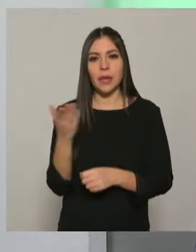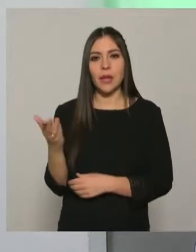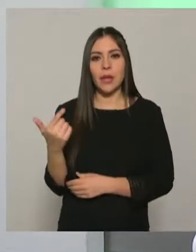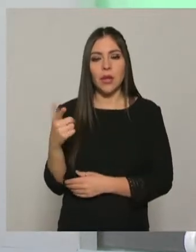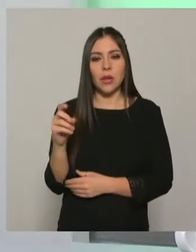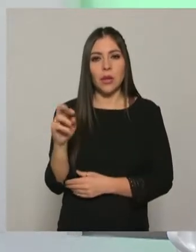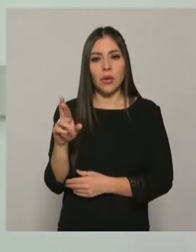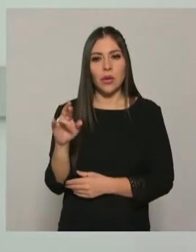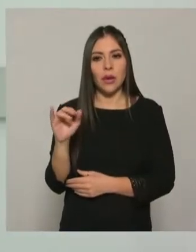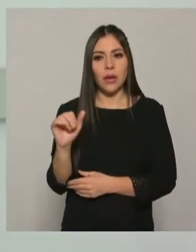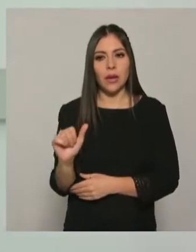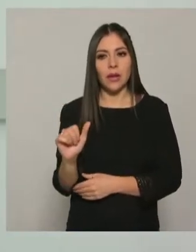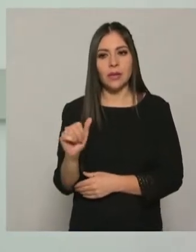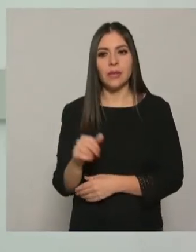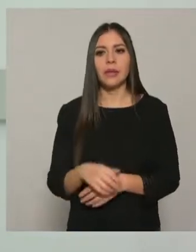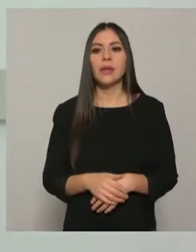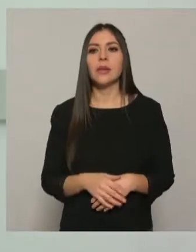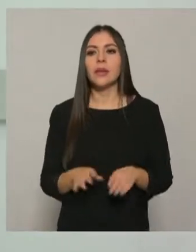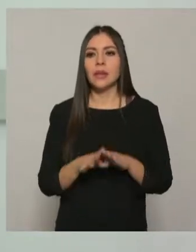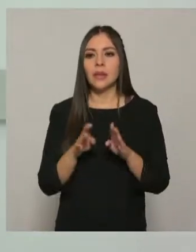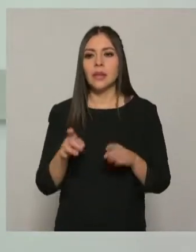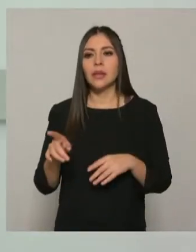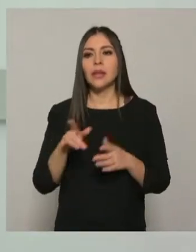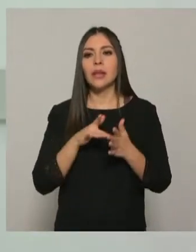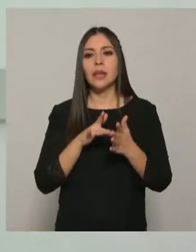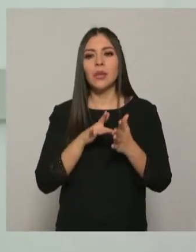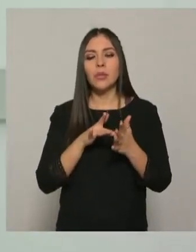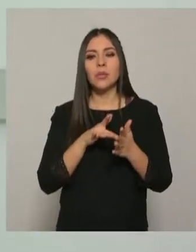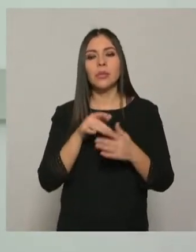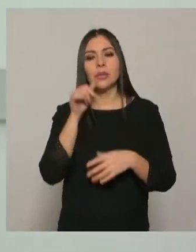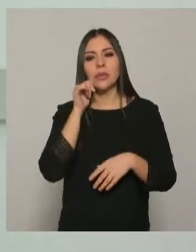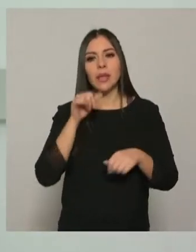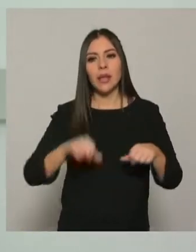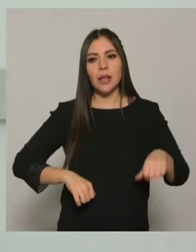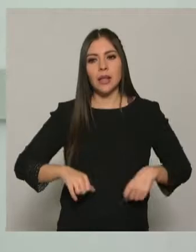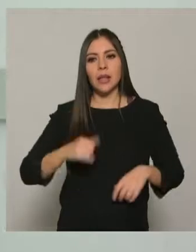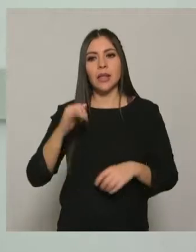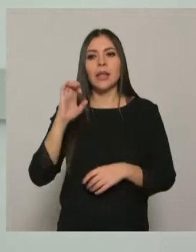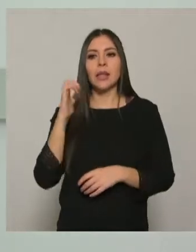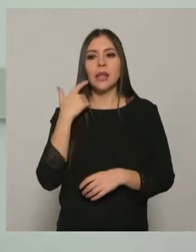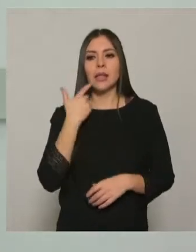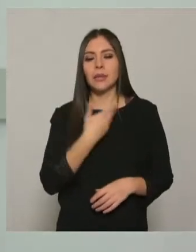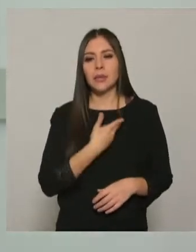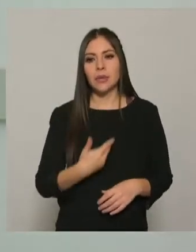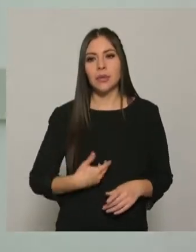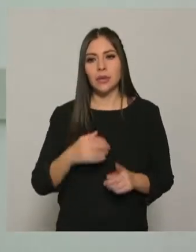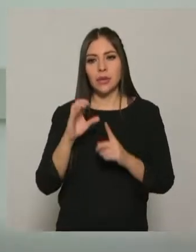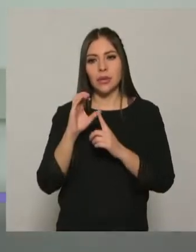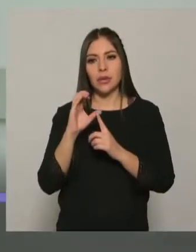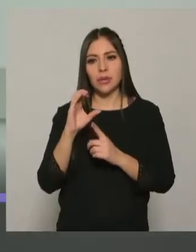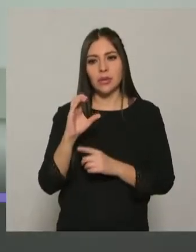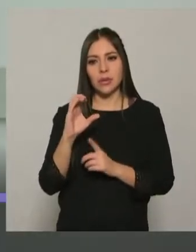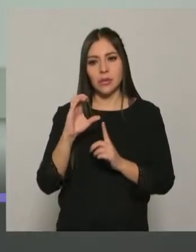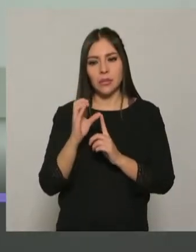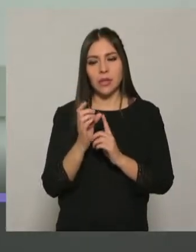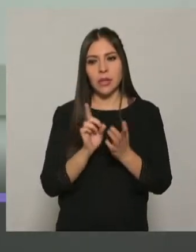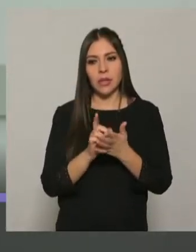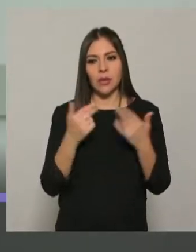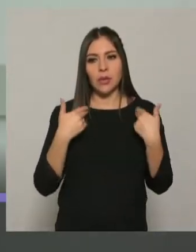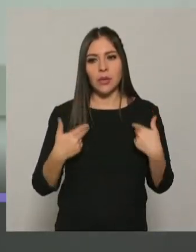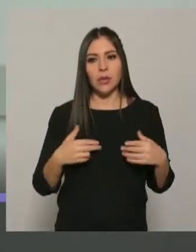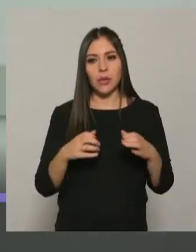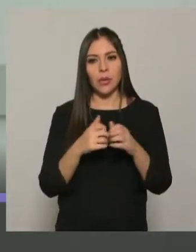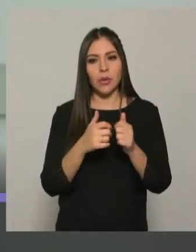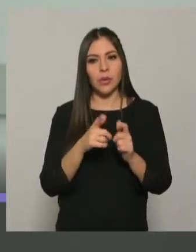Davenport. ¿Qué tal, Gloria? ¿Cómo estás? Activista también y además es expresidenta, ¿verdad?, de la Comisión de Derechos Humanos del Parlamento de Mujeres.